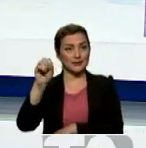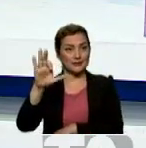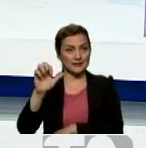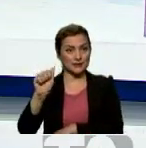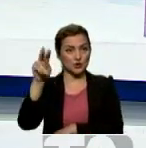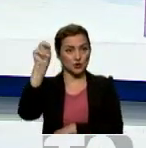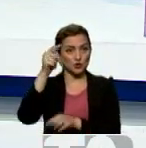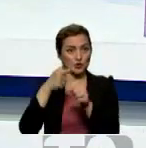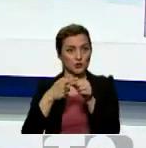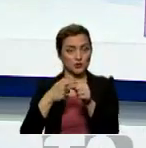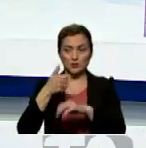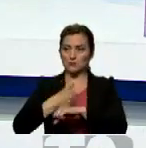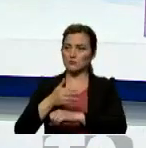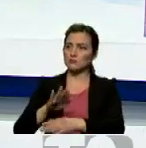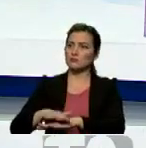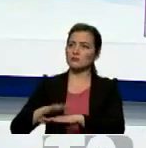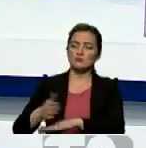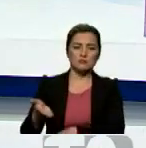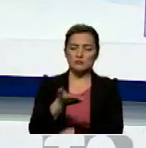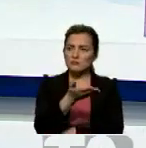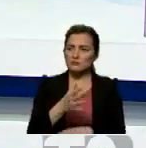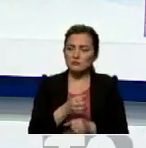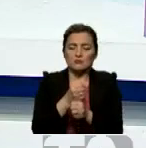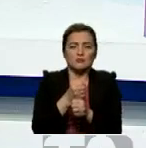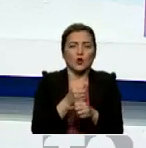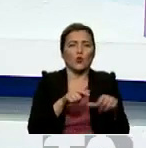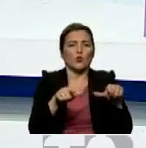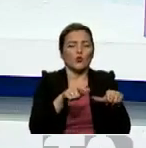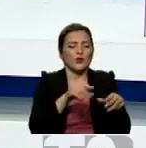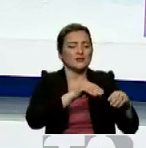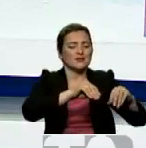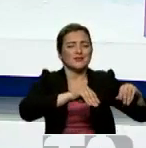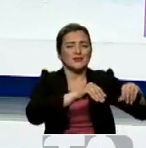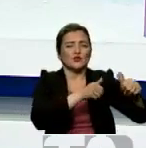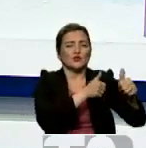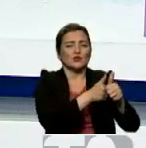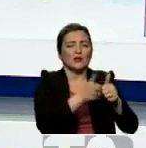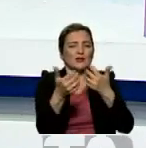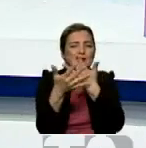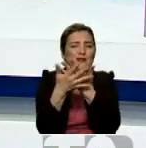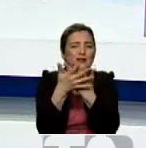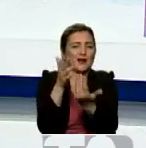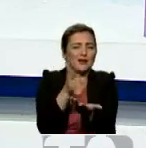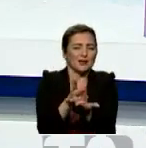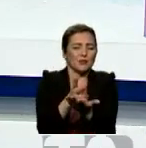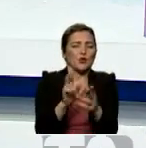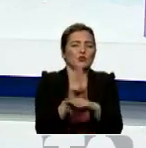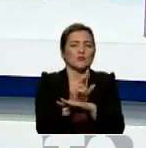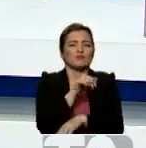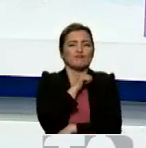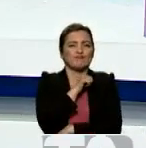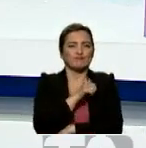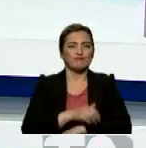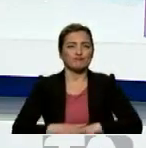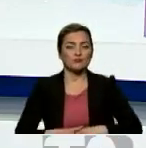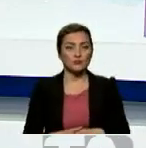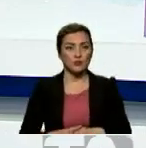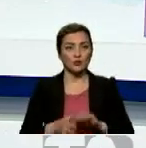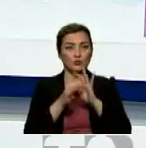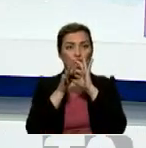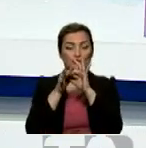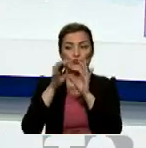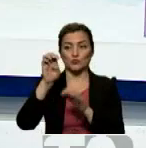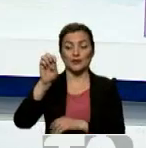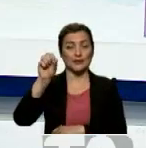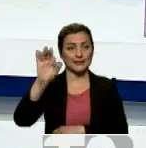mayor seguridad a las autoridades. Aseguran que un terreno abandonado cercano a la terminal terrestre de Carcelén es utilizado por delincuentes. Nuestra